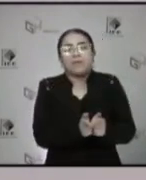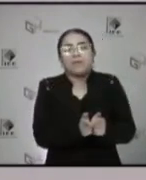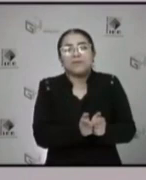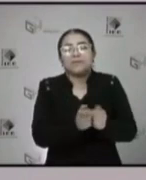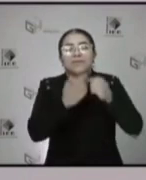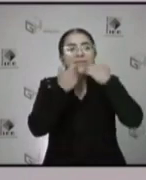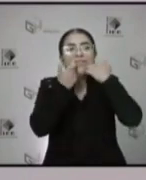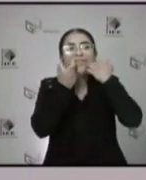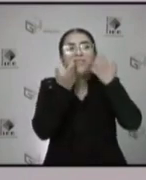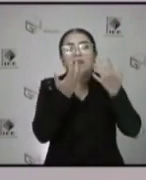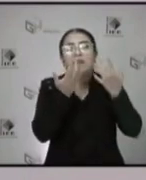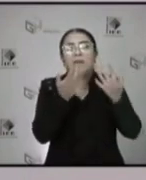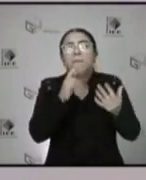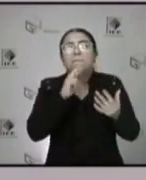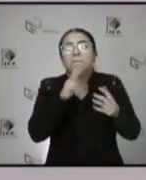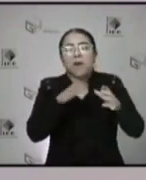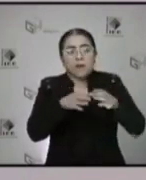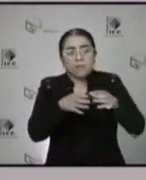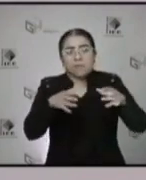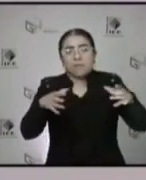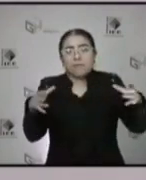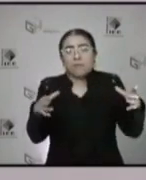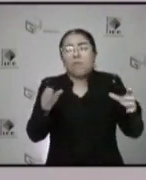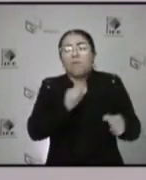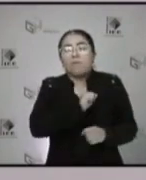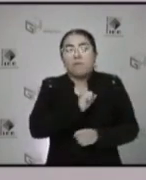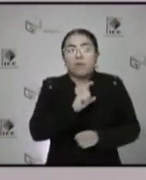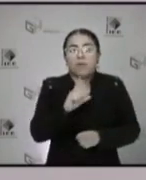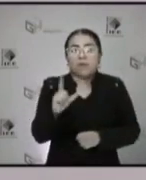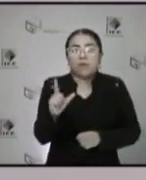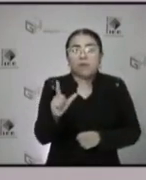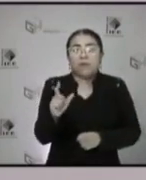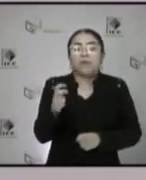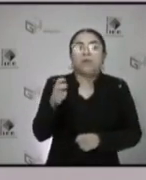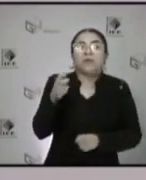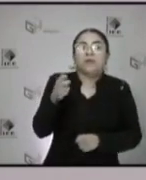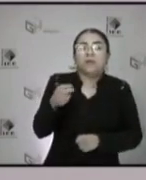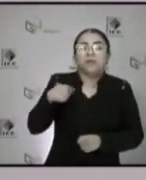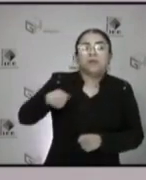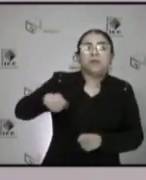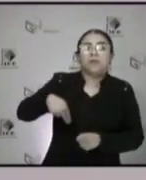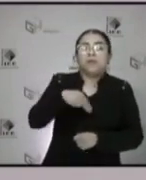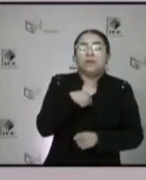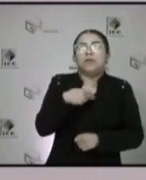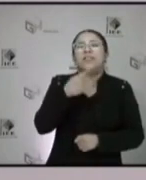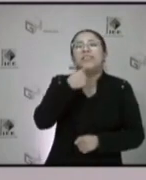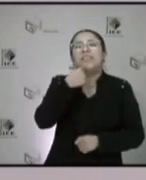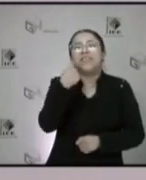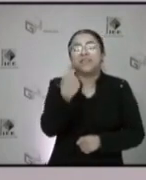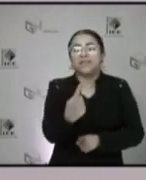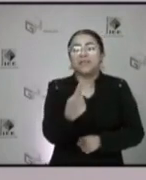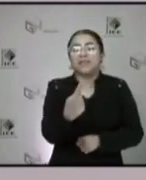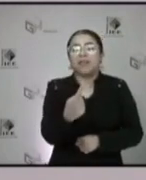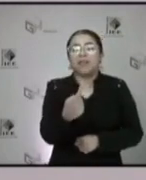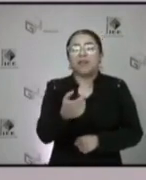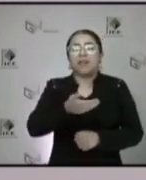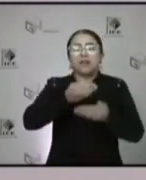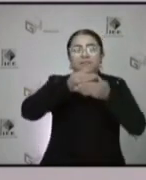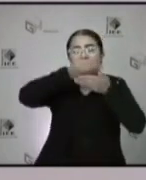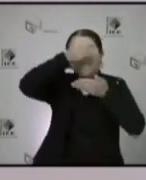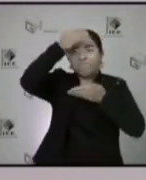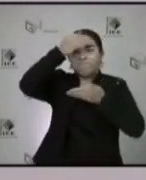permitido ir creciendo de manera seria y profesional. Por eso es que les quiero decir a todos, fuera